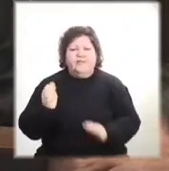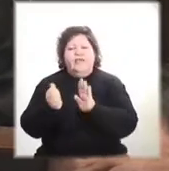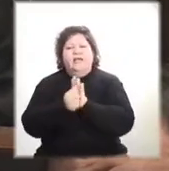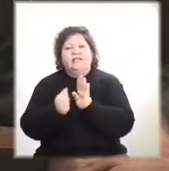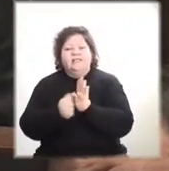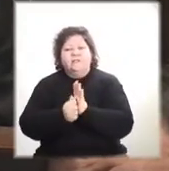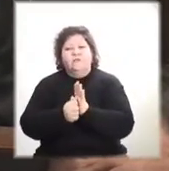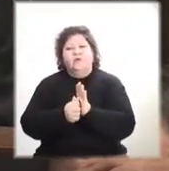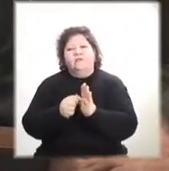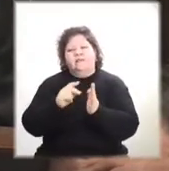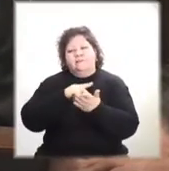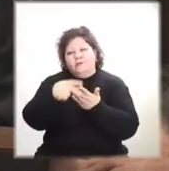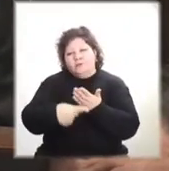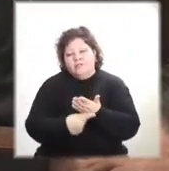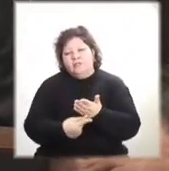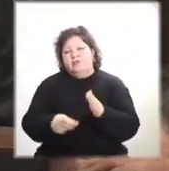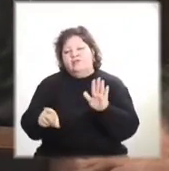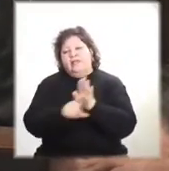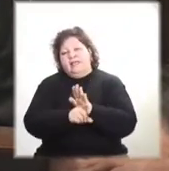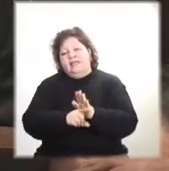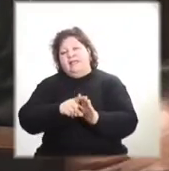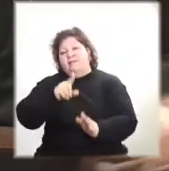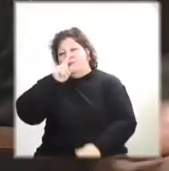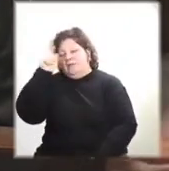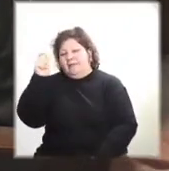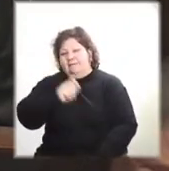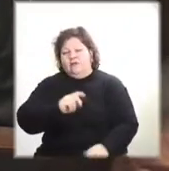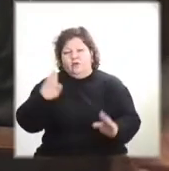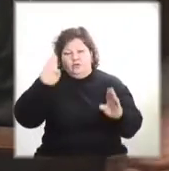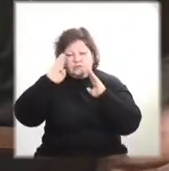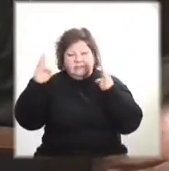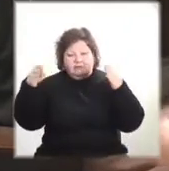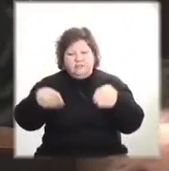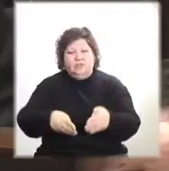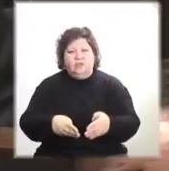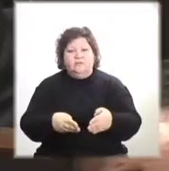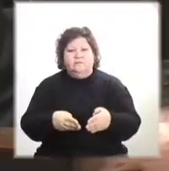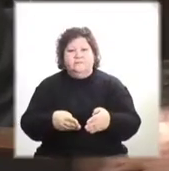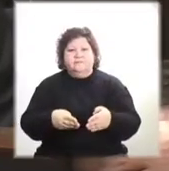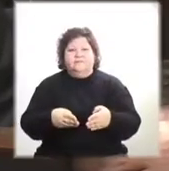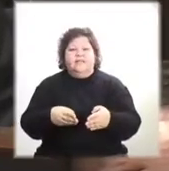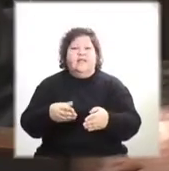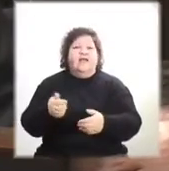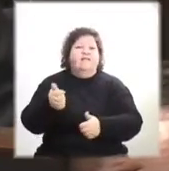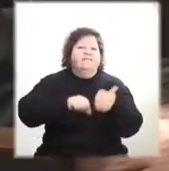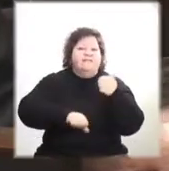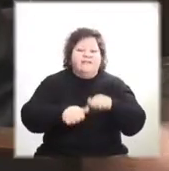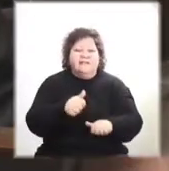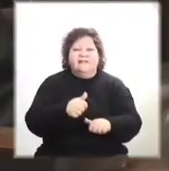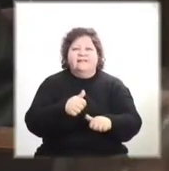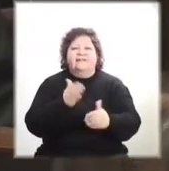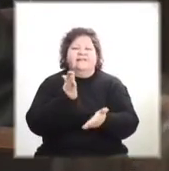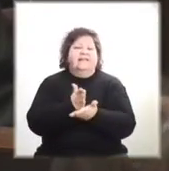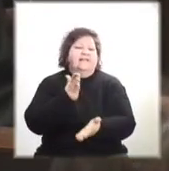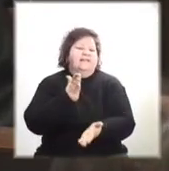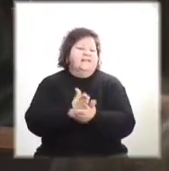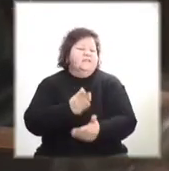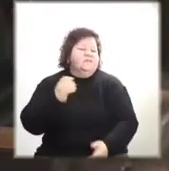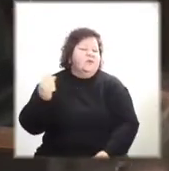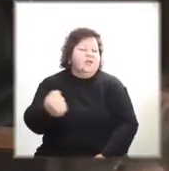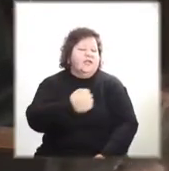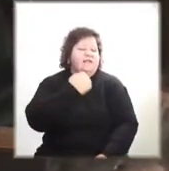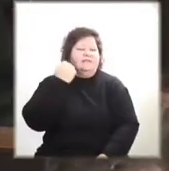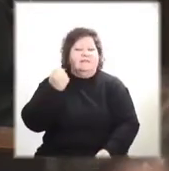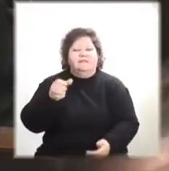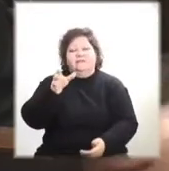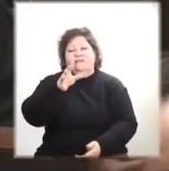en proyecto de la Ley de Urgente Consideración bajo el título de libre circulación afectan derechos que son pilares de una sociedad